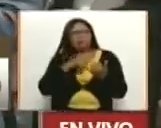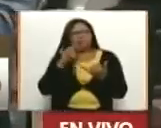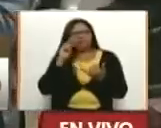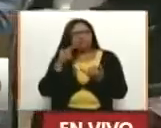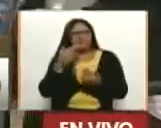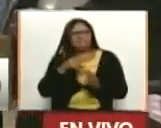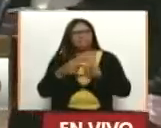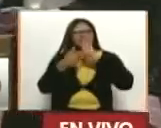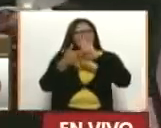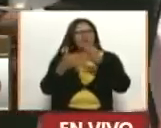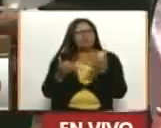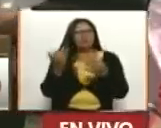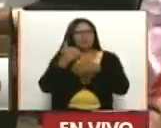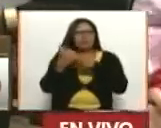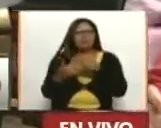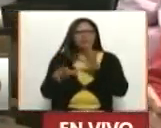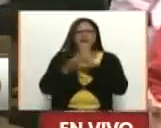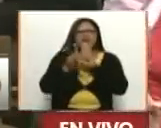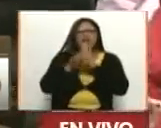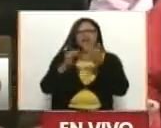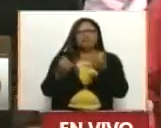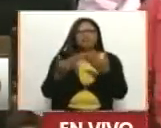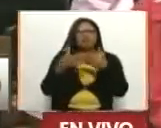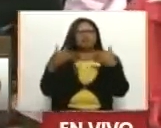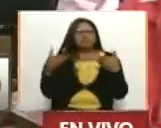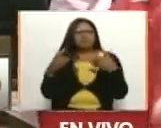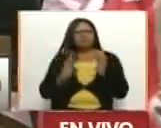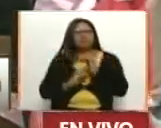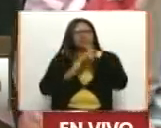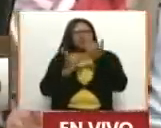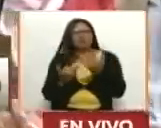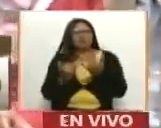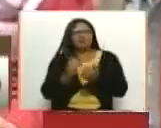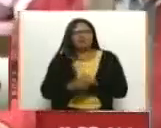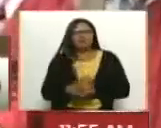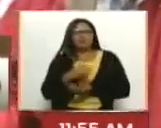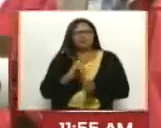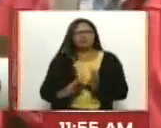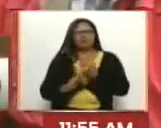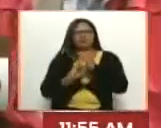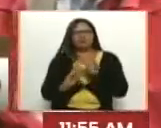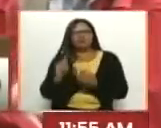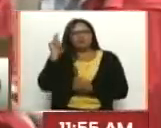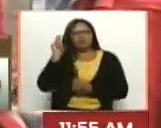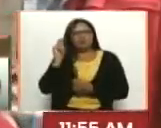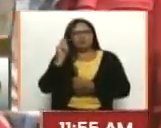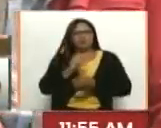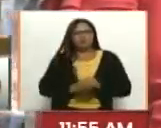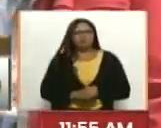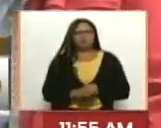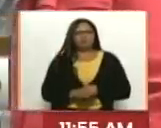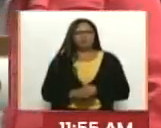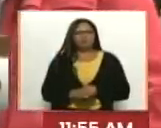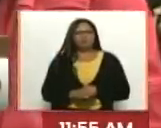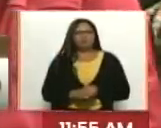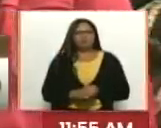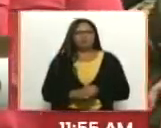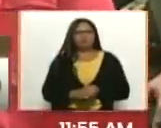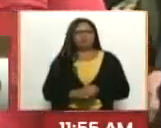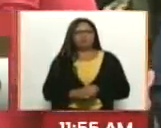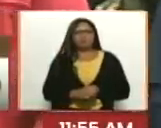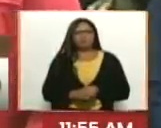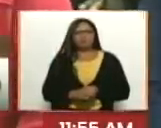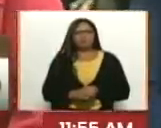quien presentara este proyecto de Ley Orgánica de Extinción de Dominio. Dejo con ustedes entonces al diputado Diosdado Cabello Rondón.